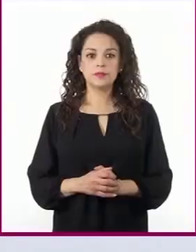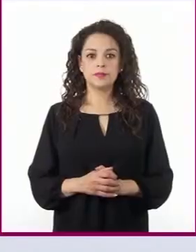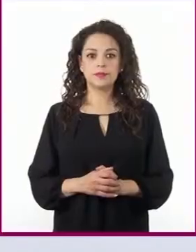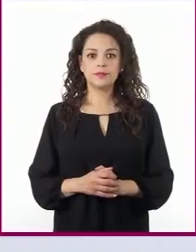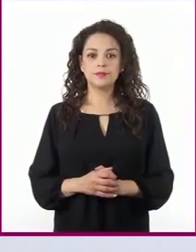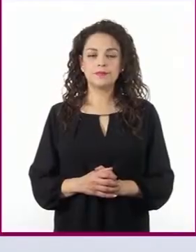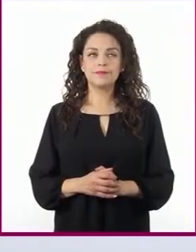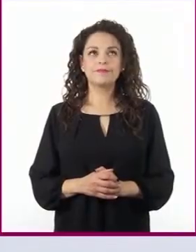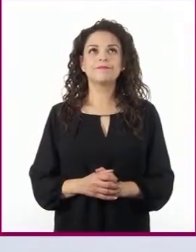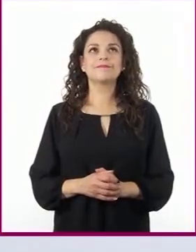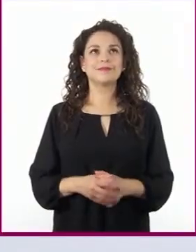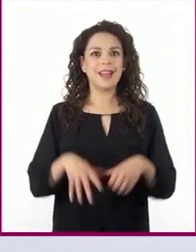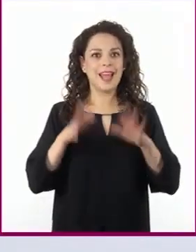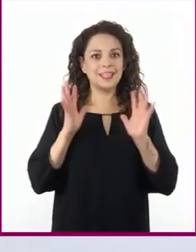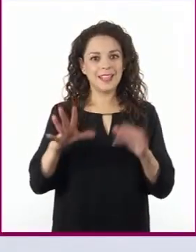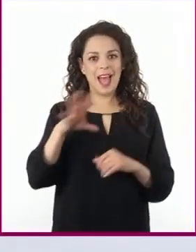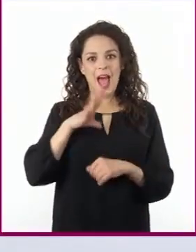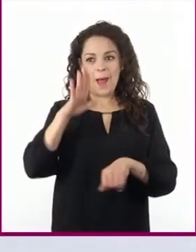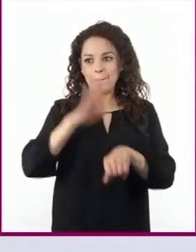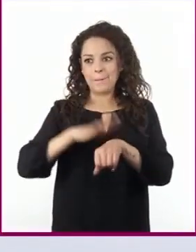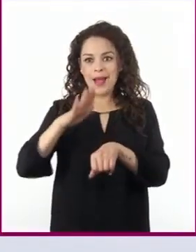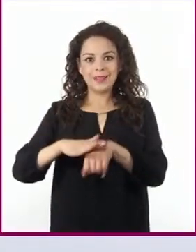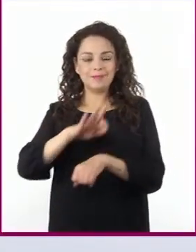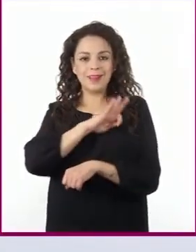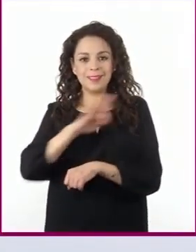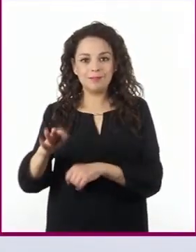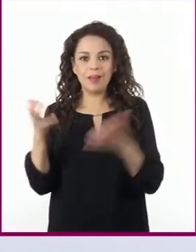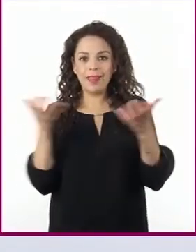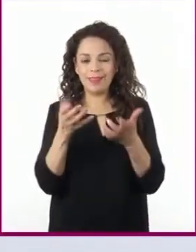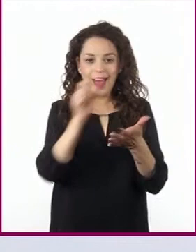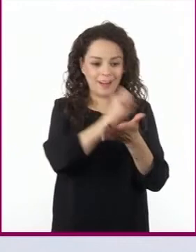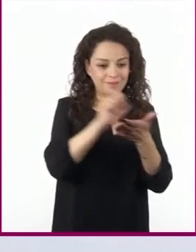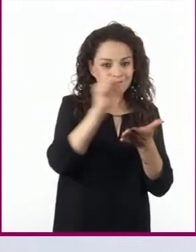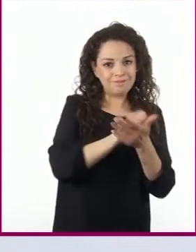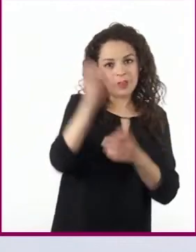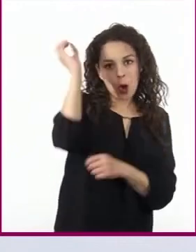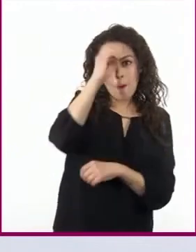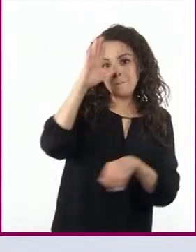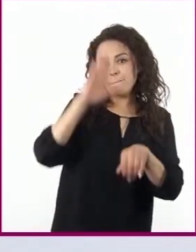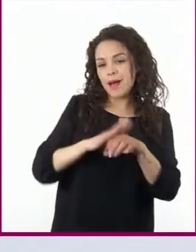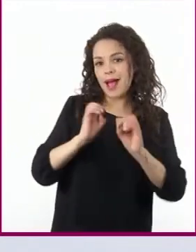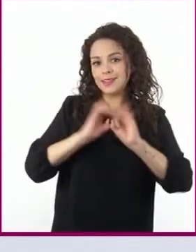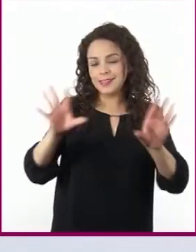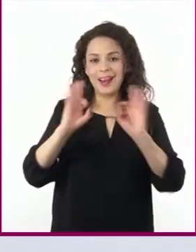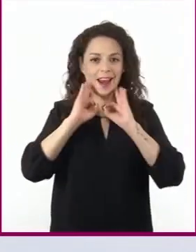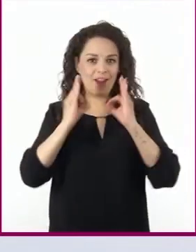Ahora sí ya tenemos más herramientas para poder redactar una opinión de una forma más clara.